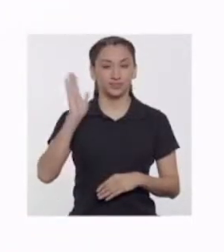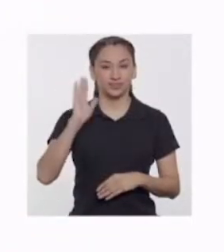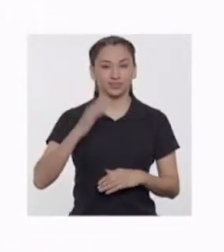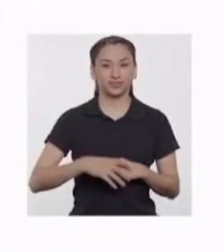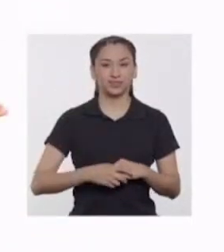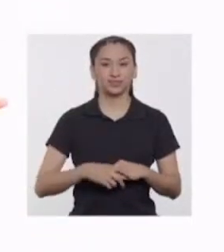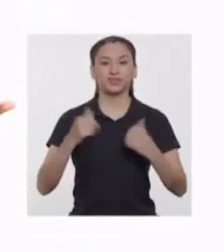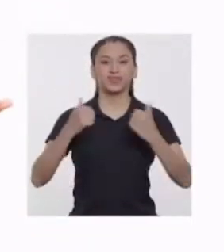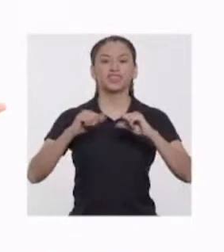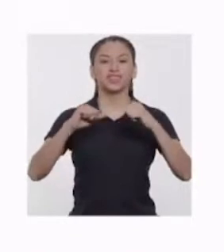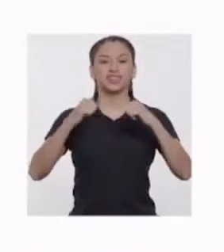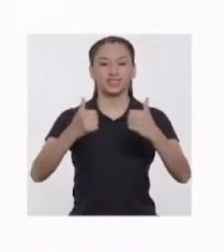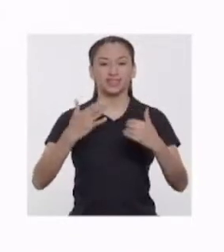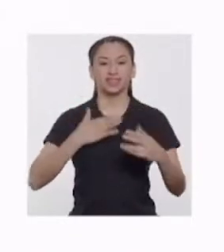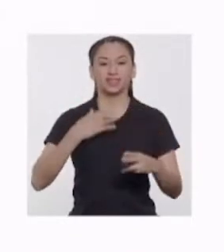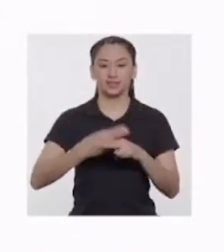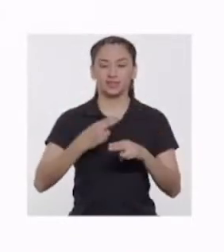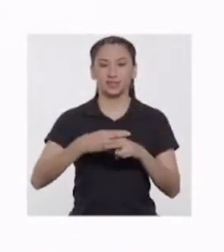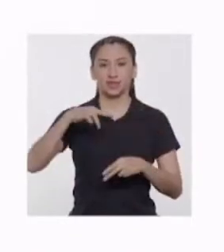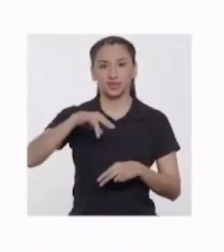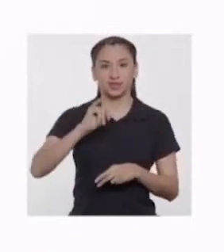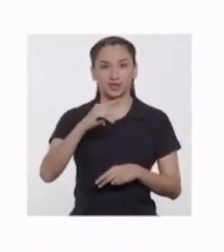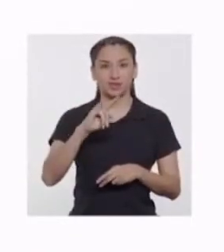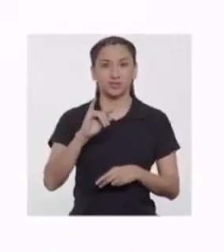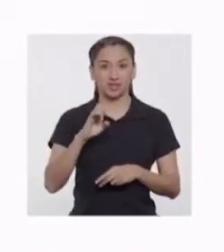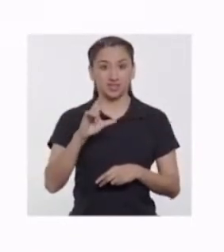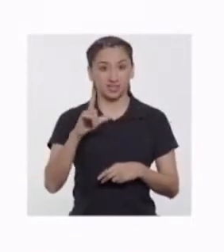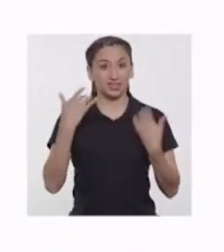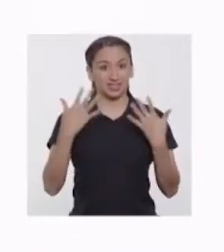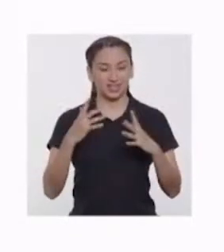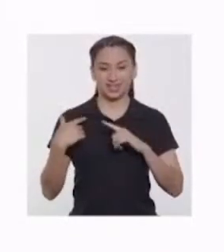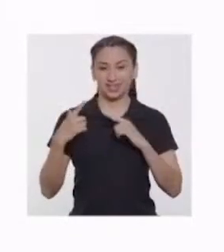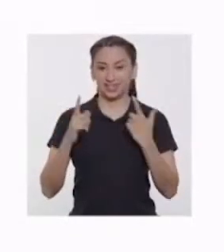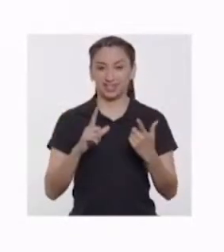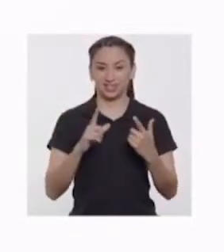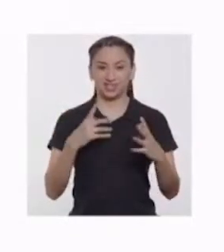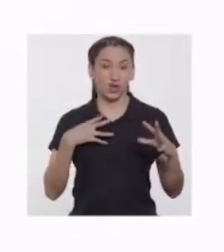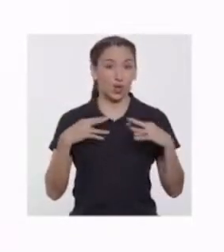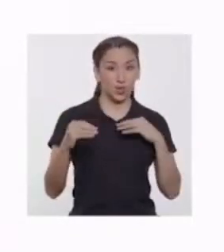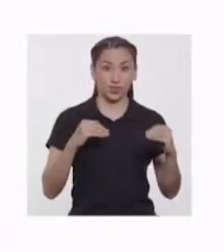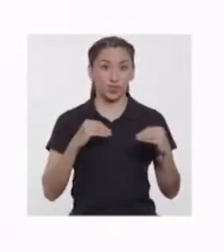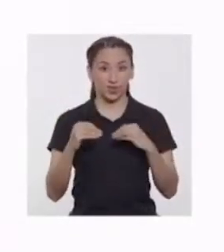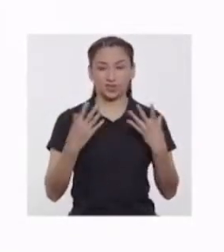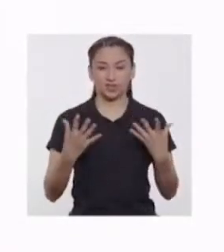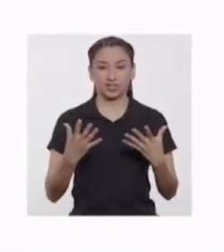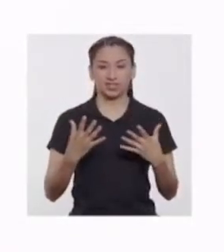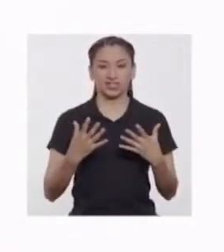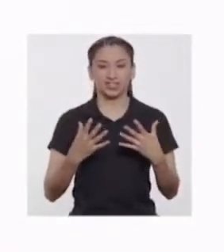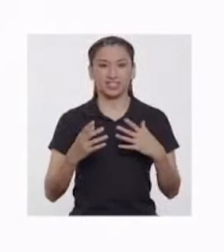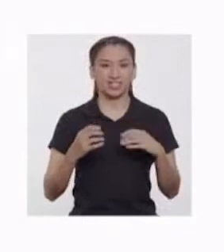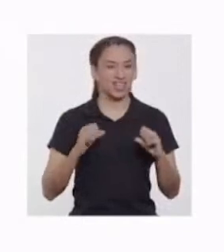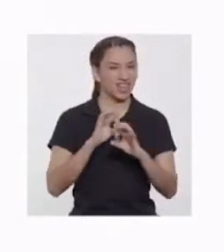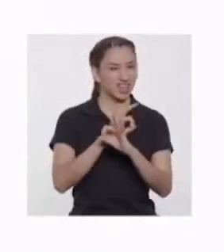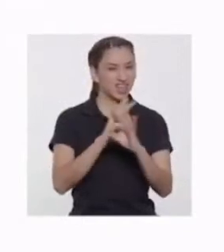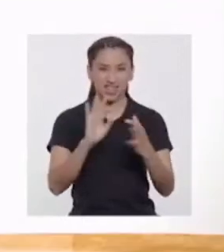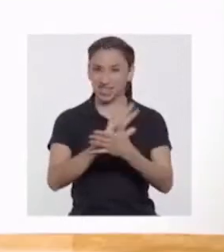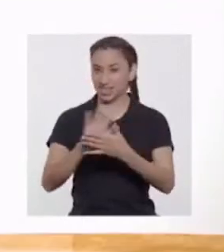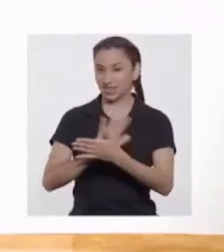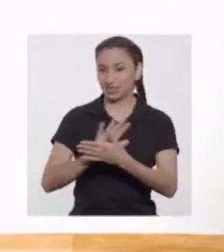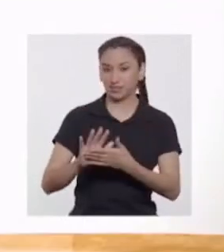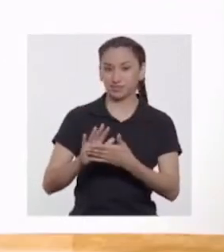Hola, hola. ¿Cómo están? Soy Miguel Ángel y hoy estamos listos para movernos al ritmo de la